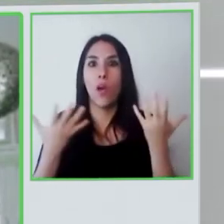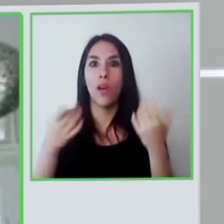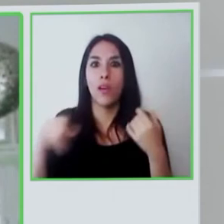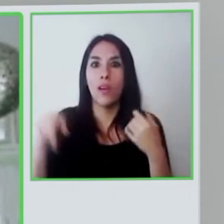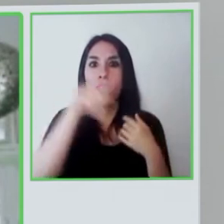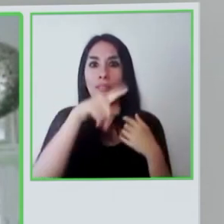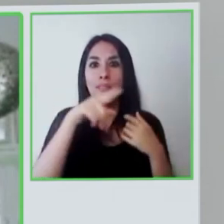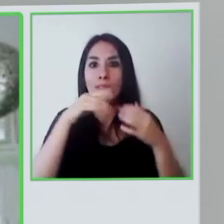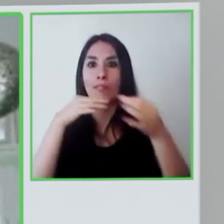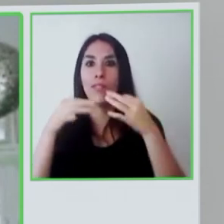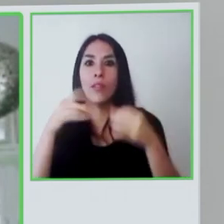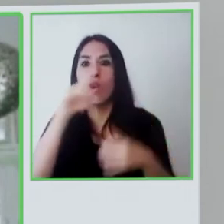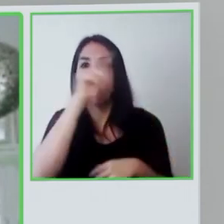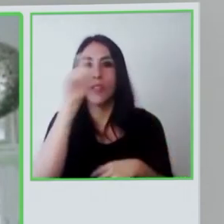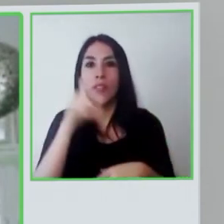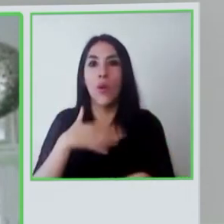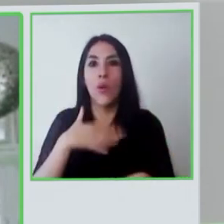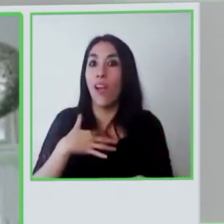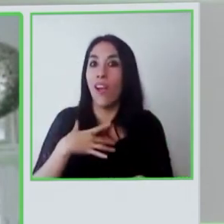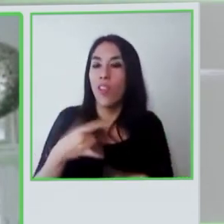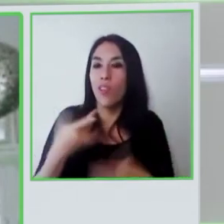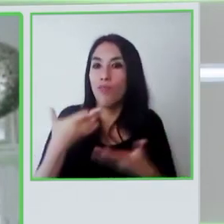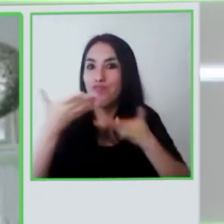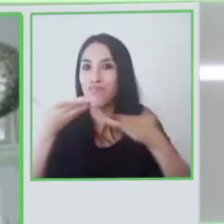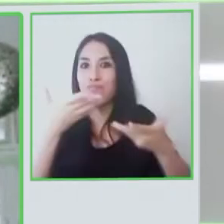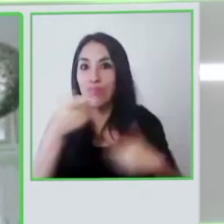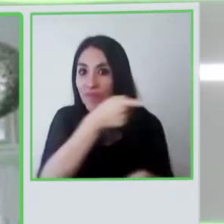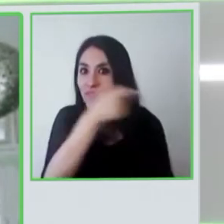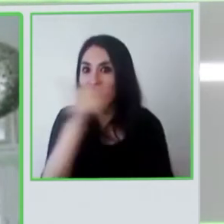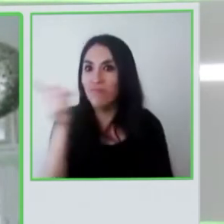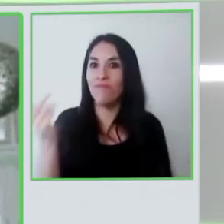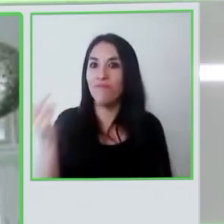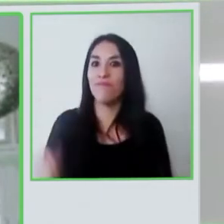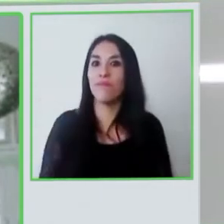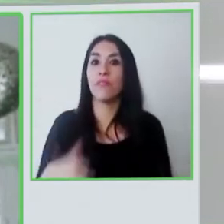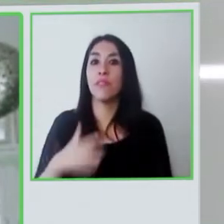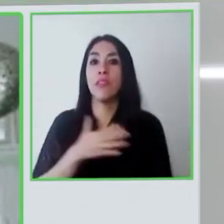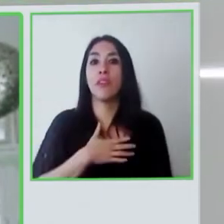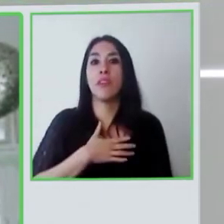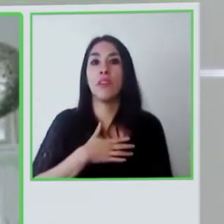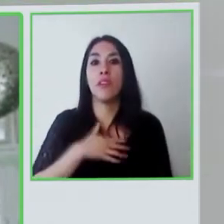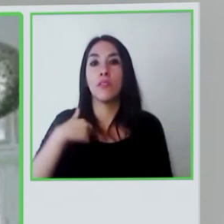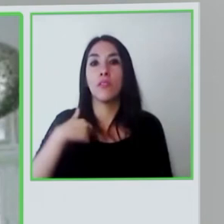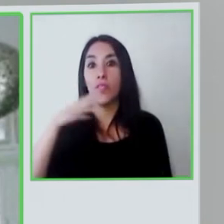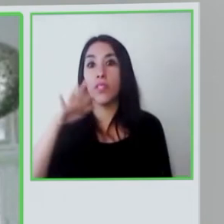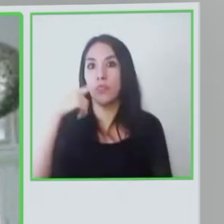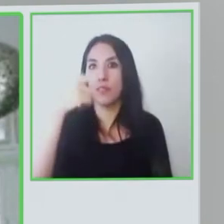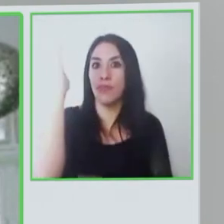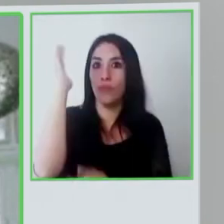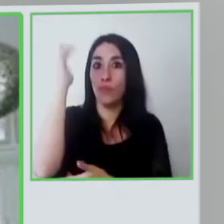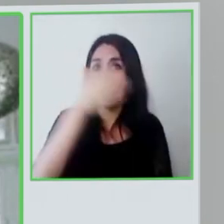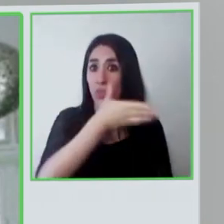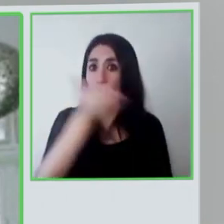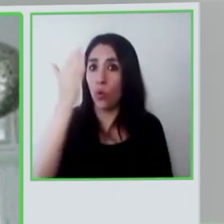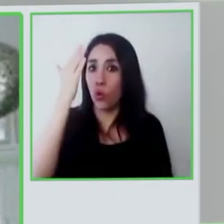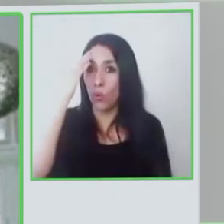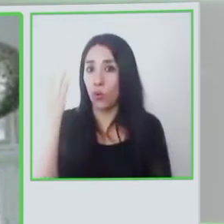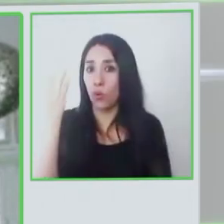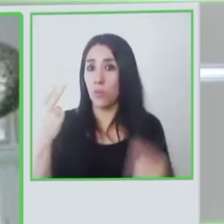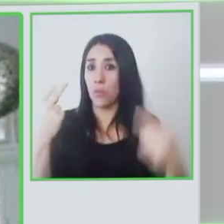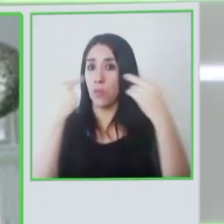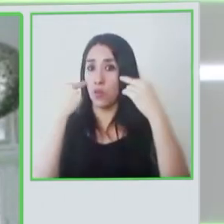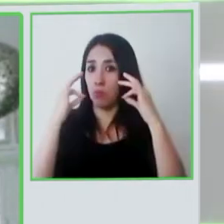charla provoque porque yo sé que ustedes están escuchándome y sé que ustedes van a tener su propia